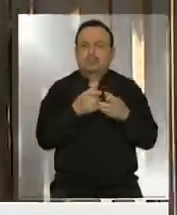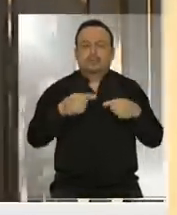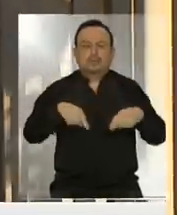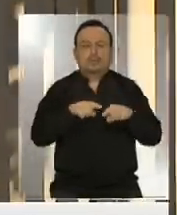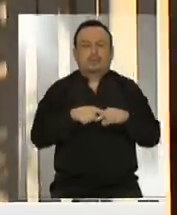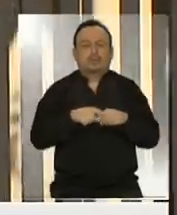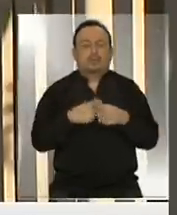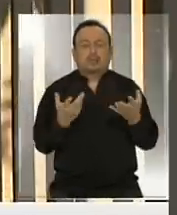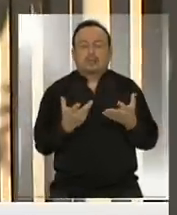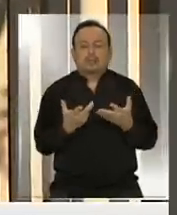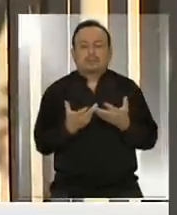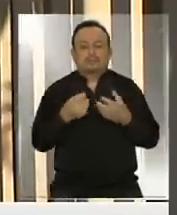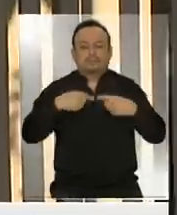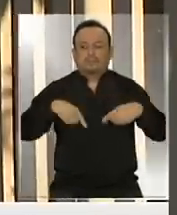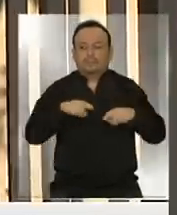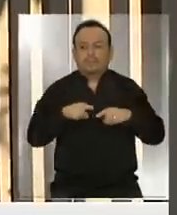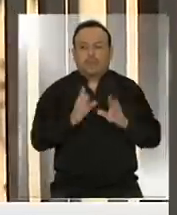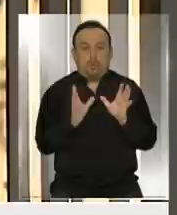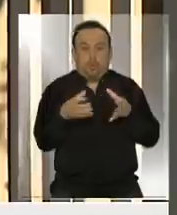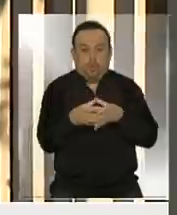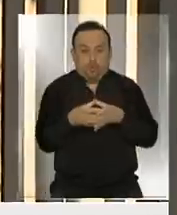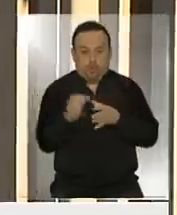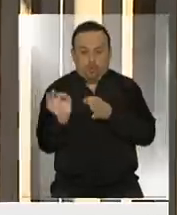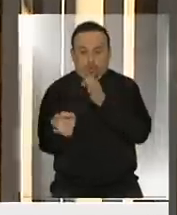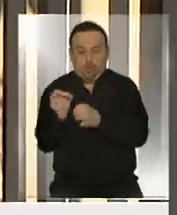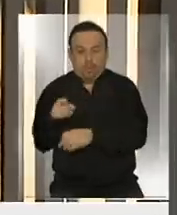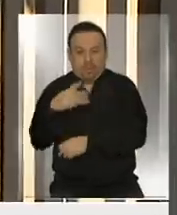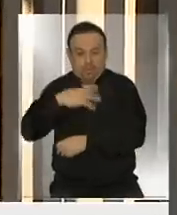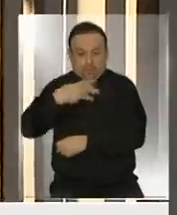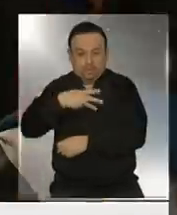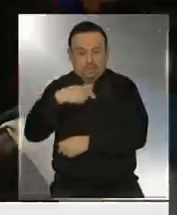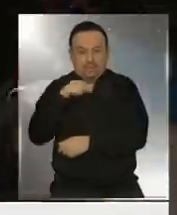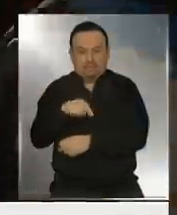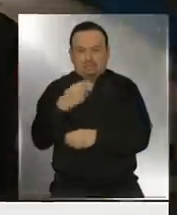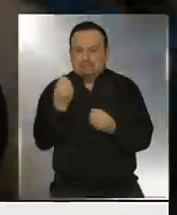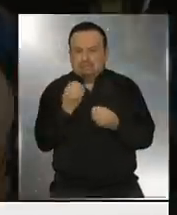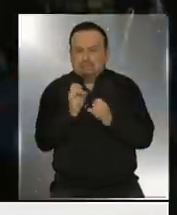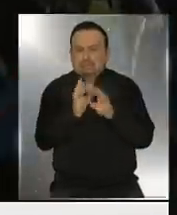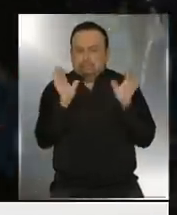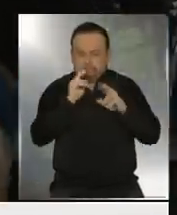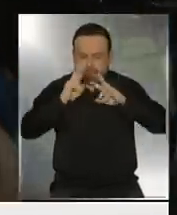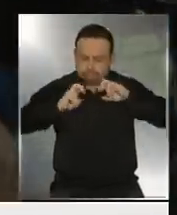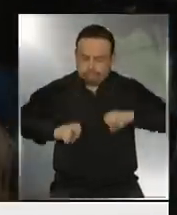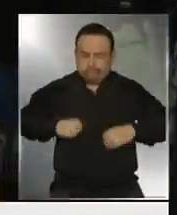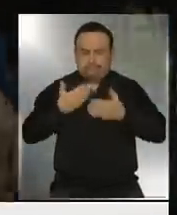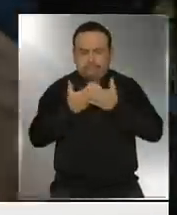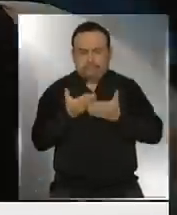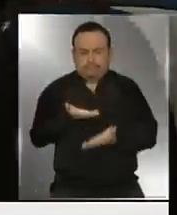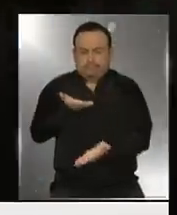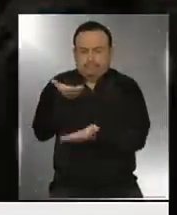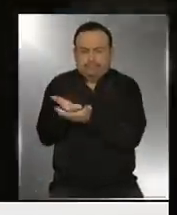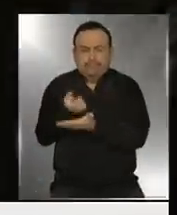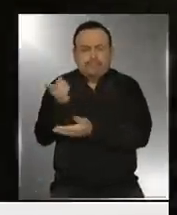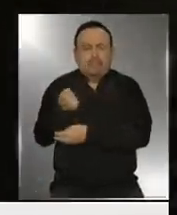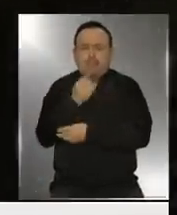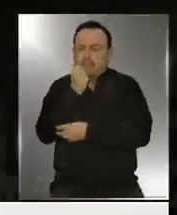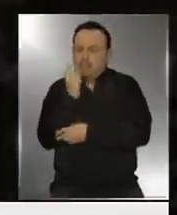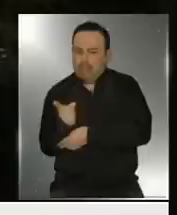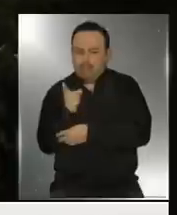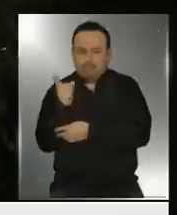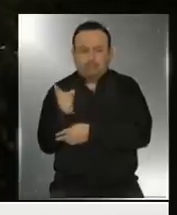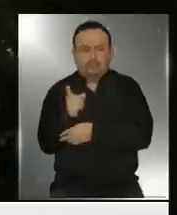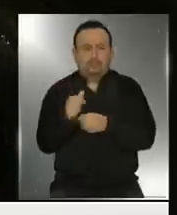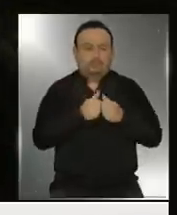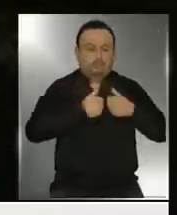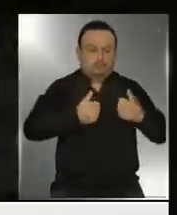y luego con el equipo jurídico del municipio se iban a entablar las posibles querellas pertinentes además de la denuncia a la